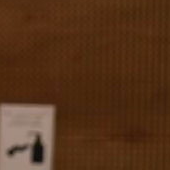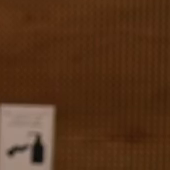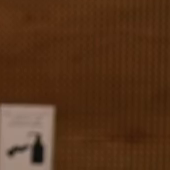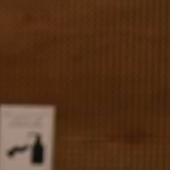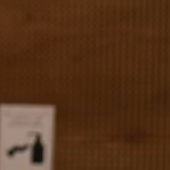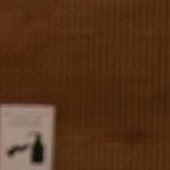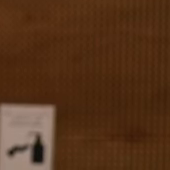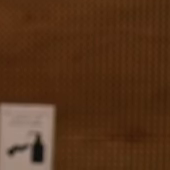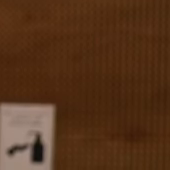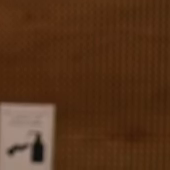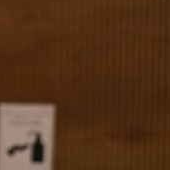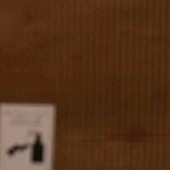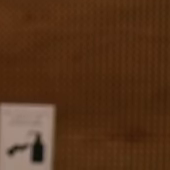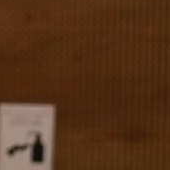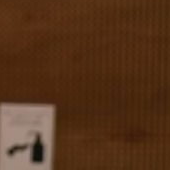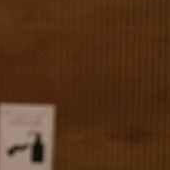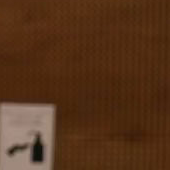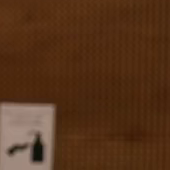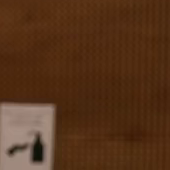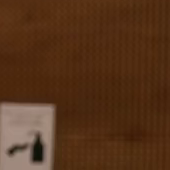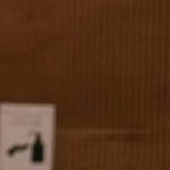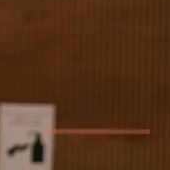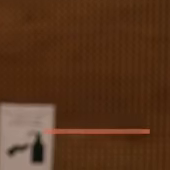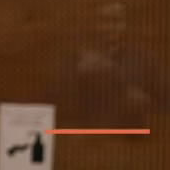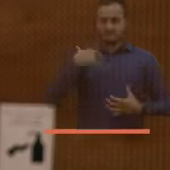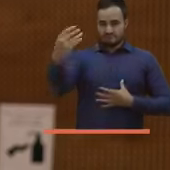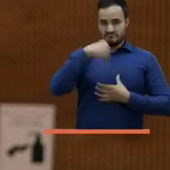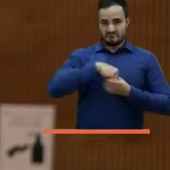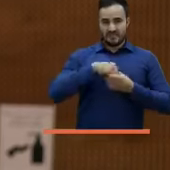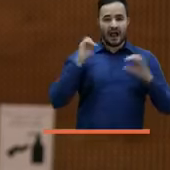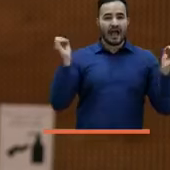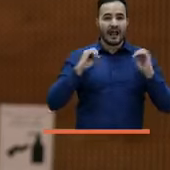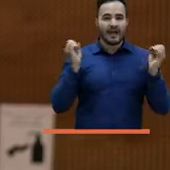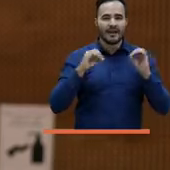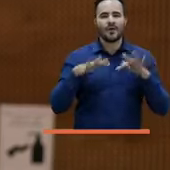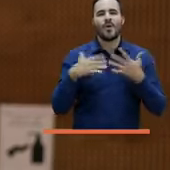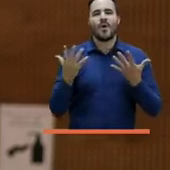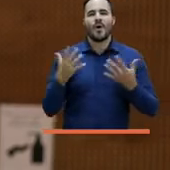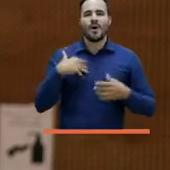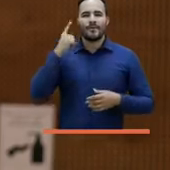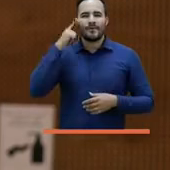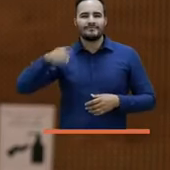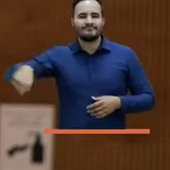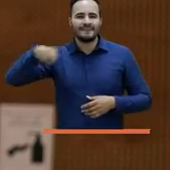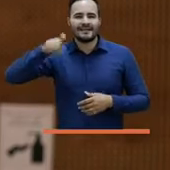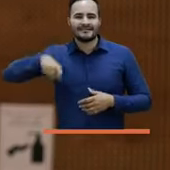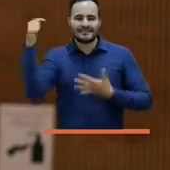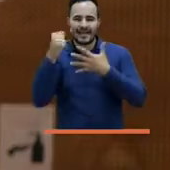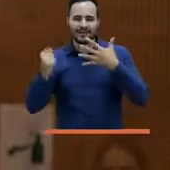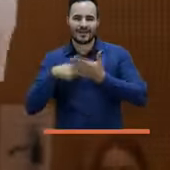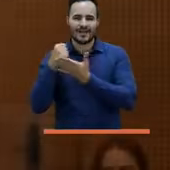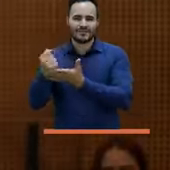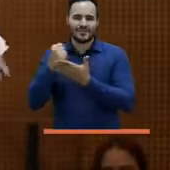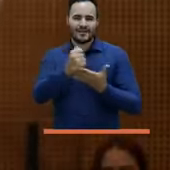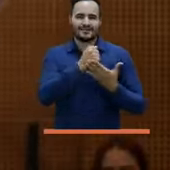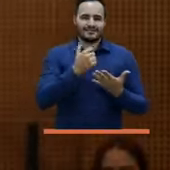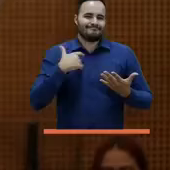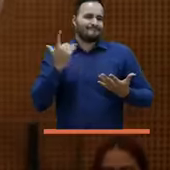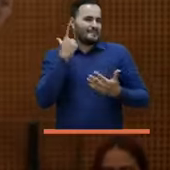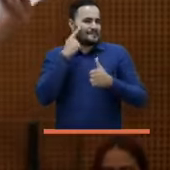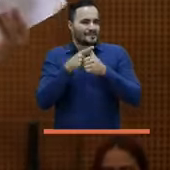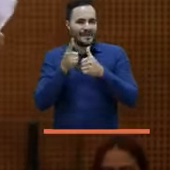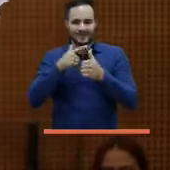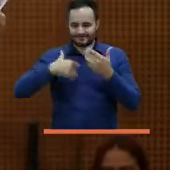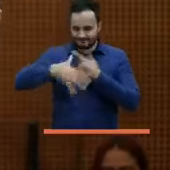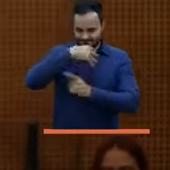y comprender estas situaciones no vamos a ofrecer las ayudas que ellos necesitan salen muchas gracias incluso mover